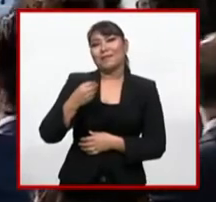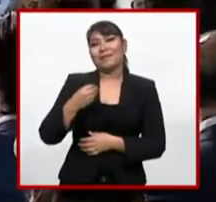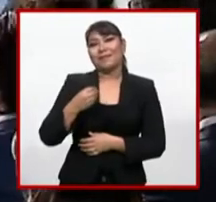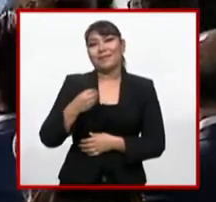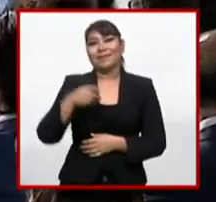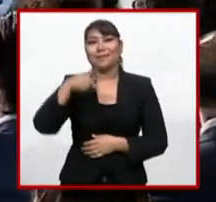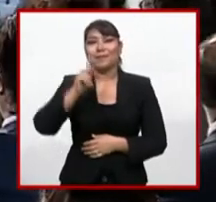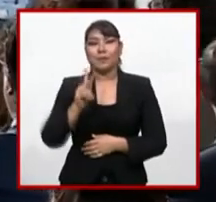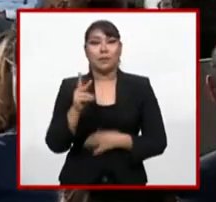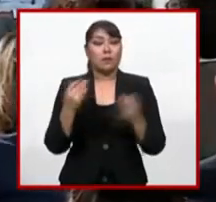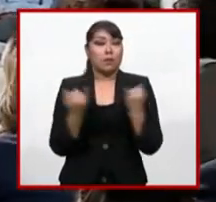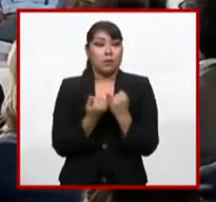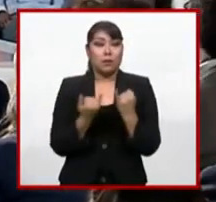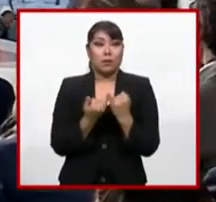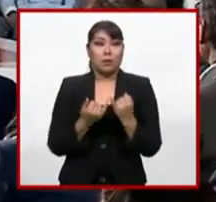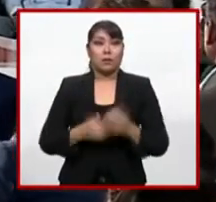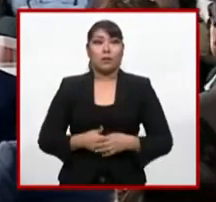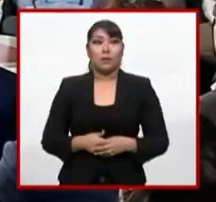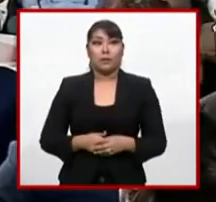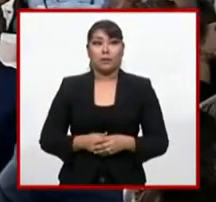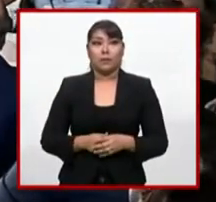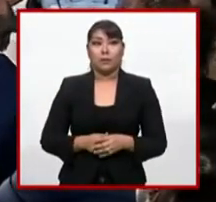que